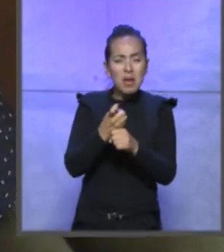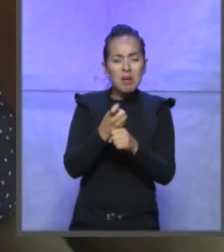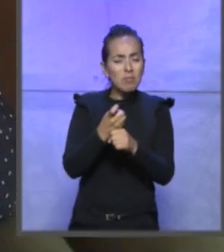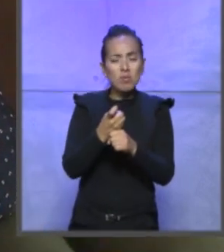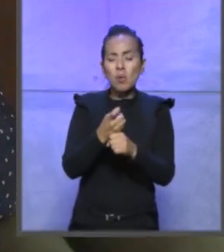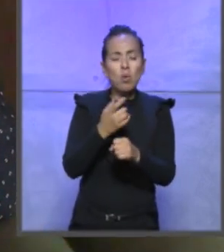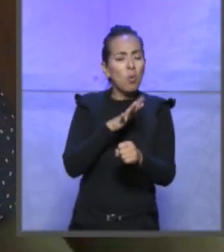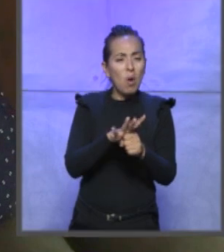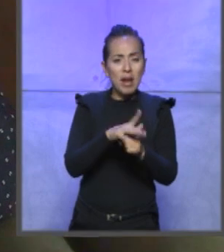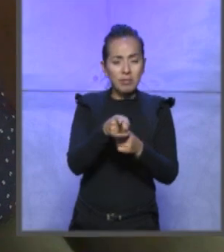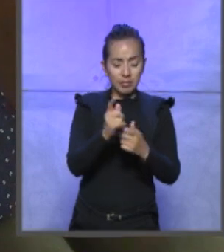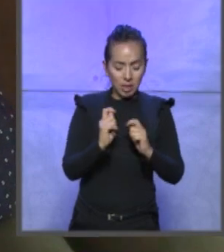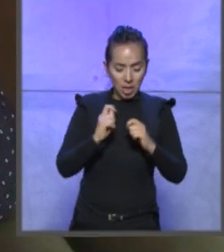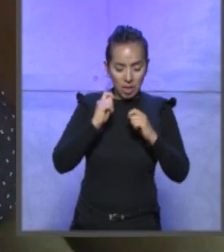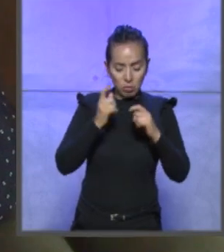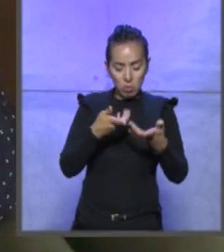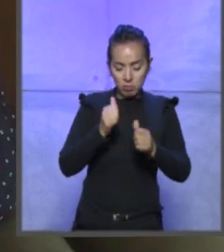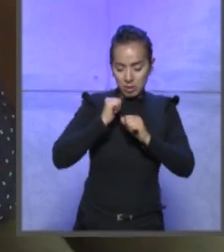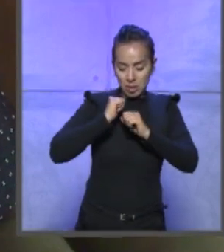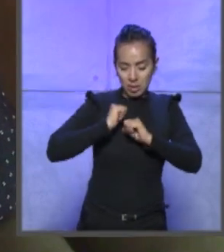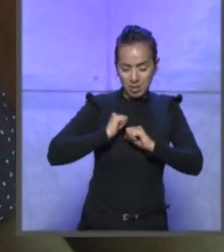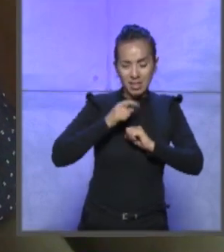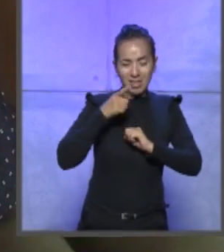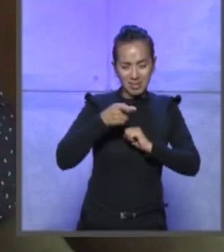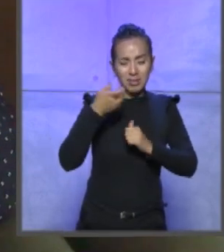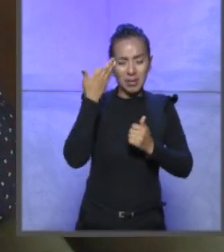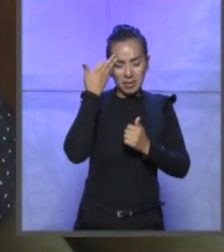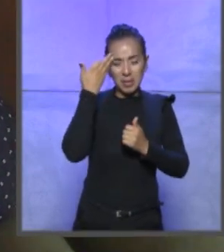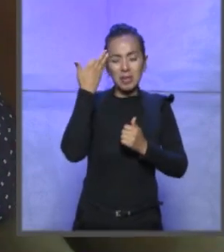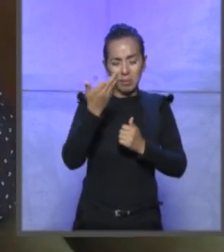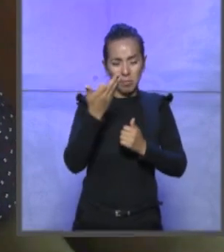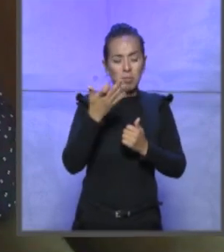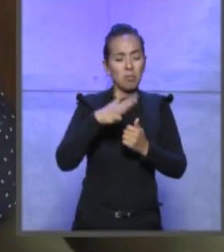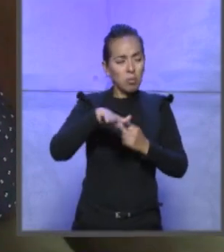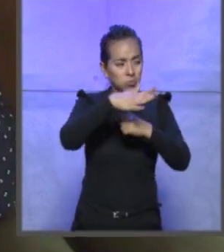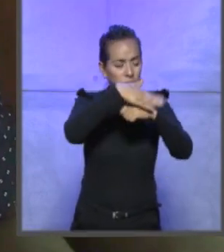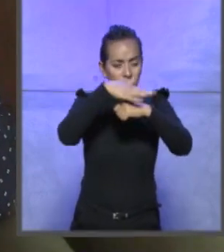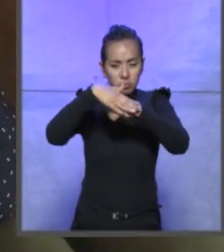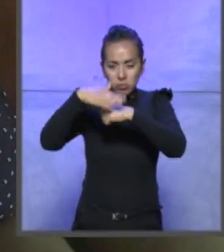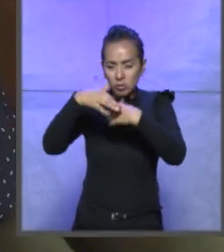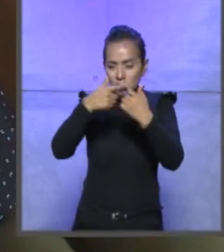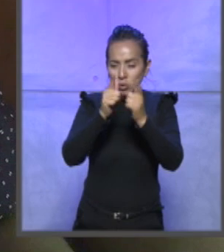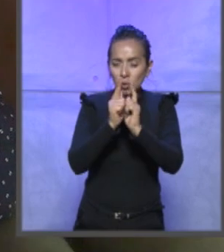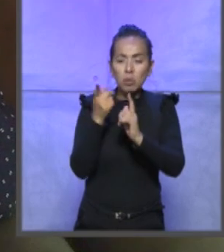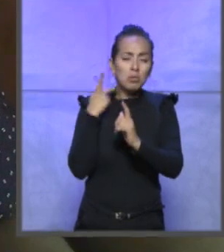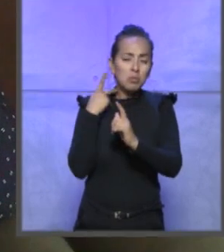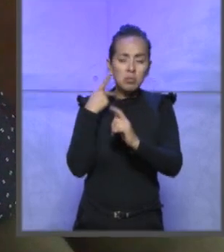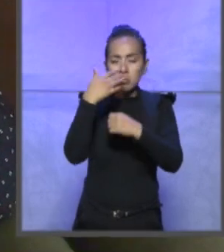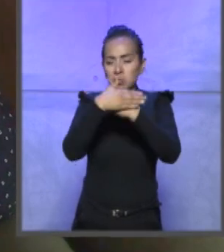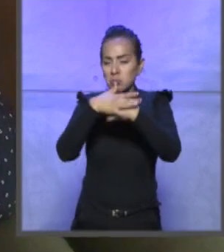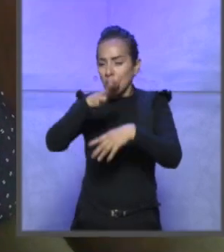momento va a ser el llamamiento. En este momento los partidos políticos hacen un llamado,